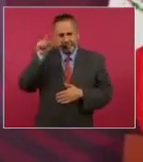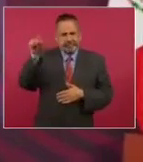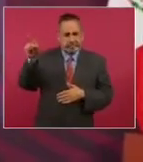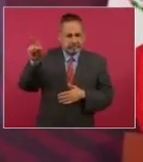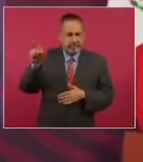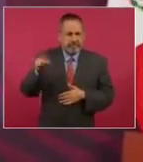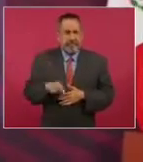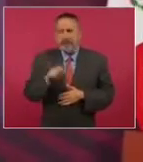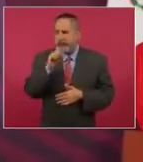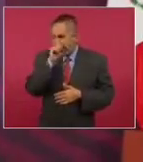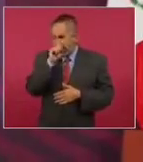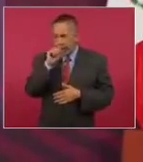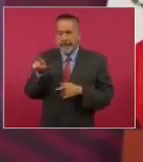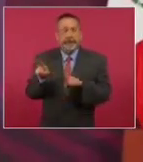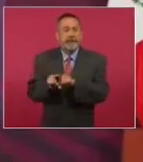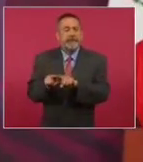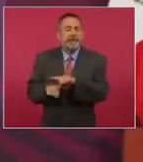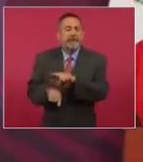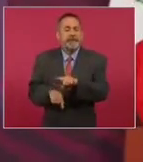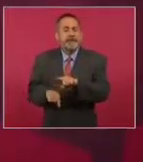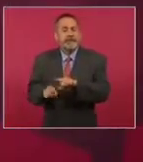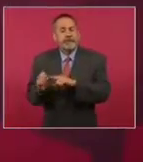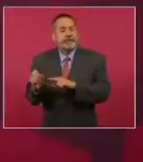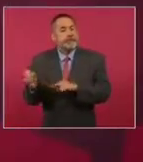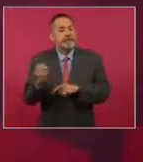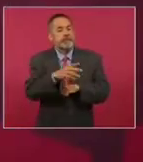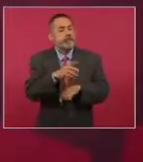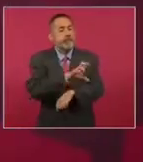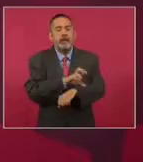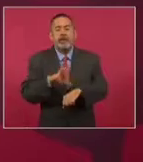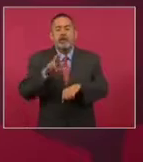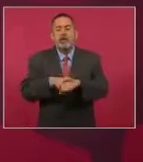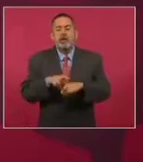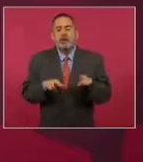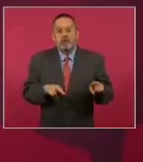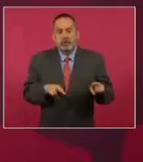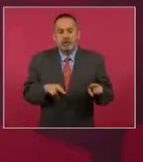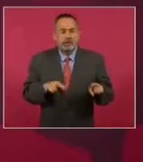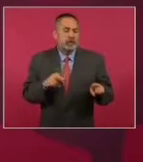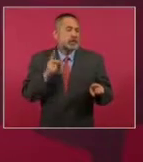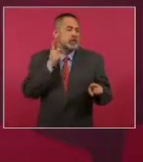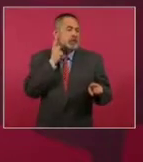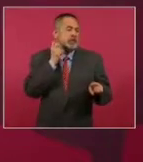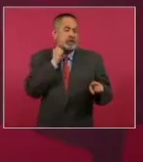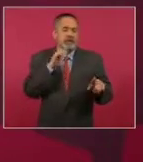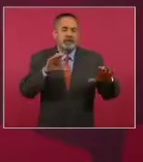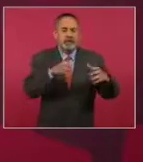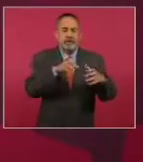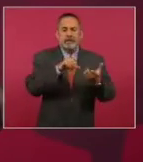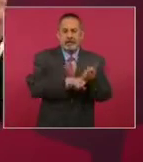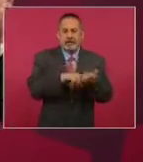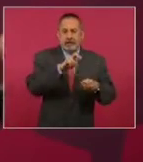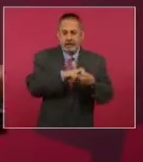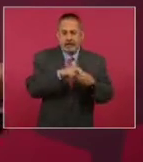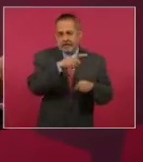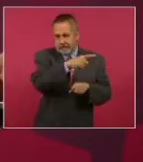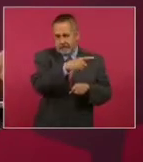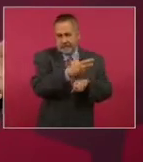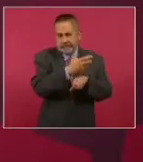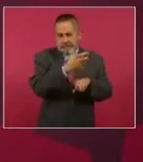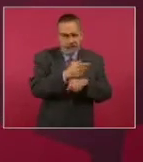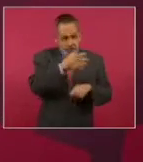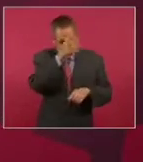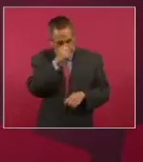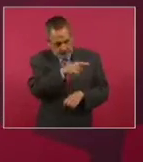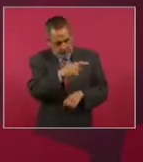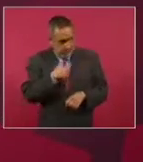se la envié también al coordinador de los legisladores que